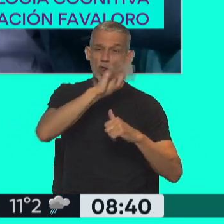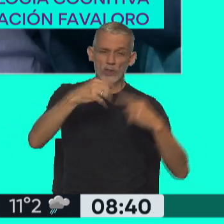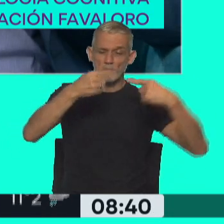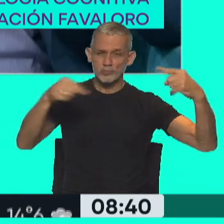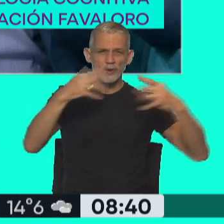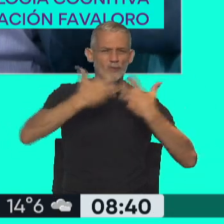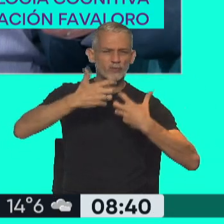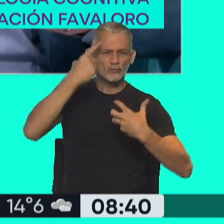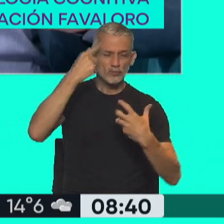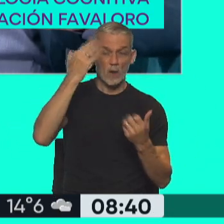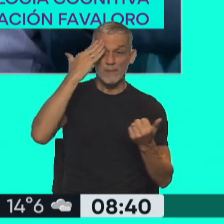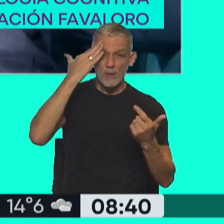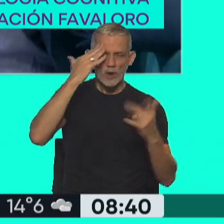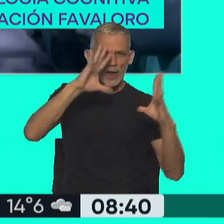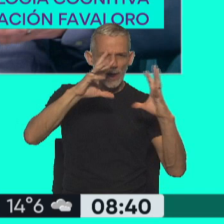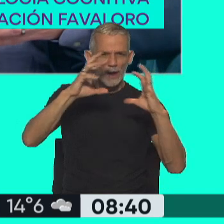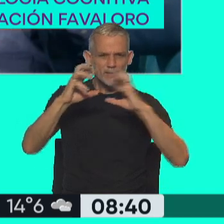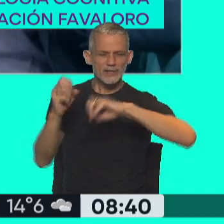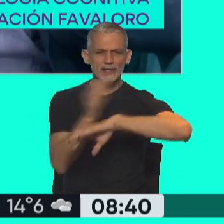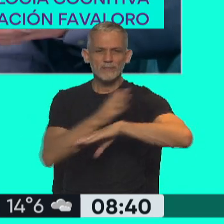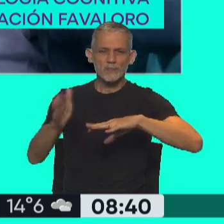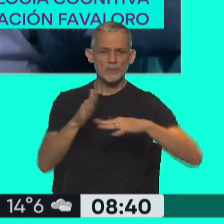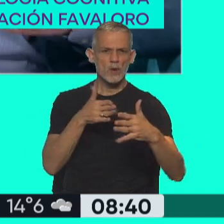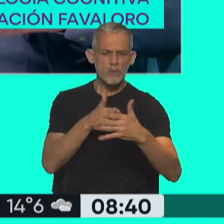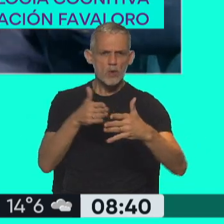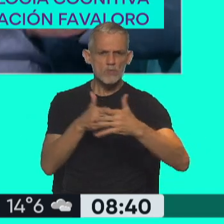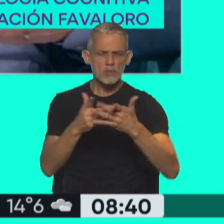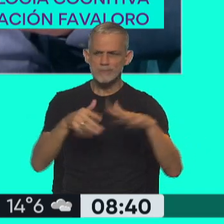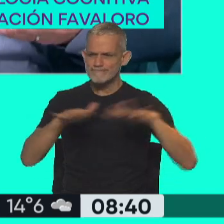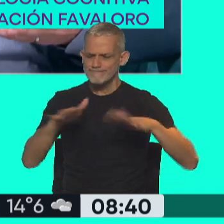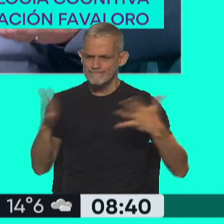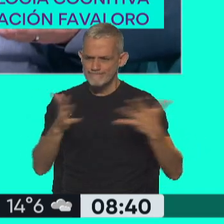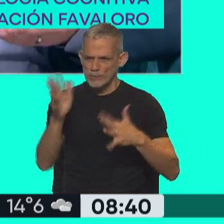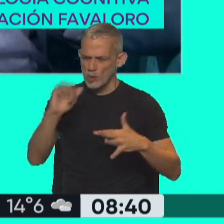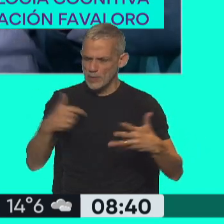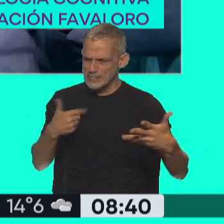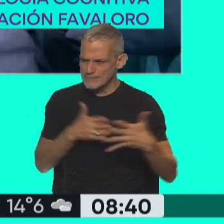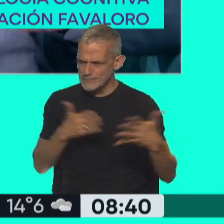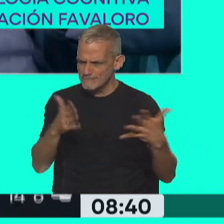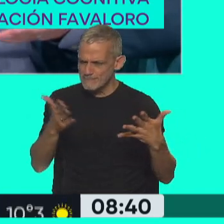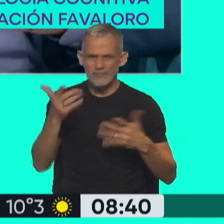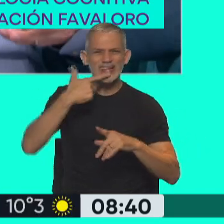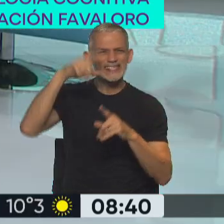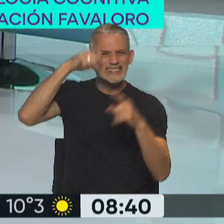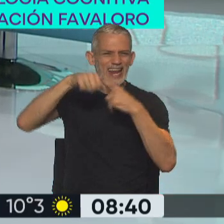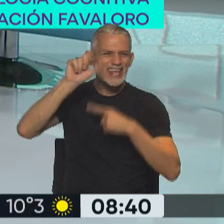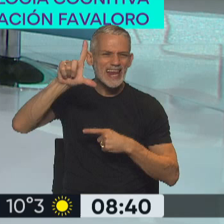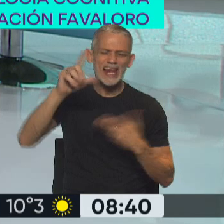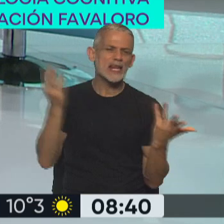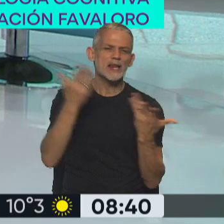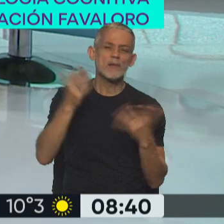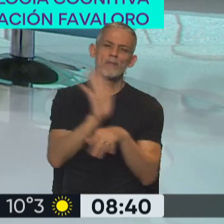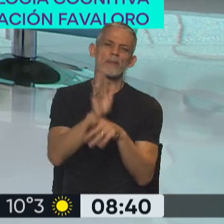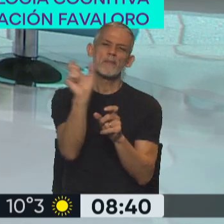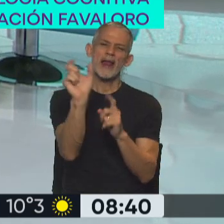las funciones como la memoria, que interfiere en la actividad, como decíamos, de todos los días. Y senil es anciano. Claro. Es